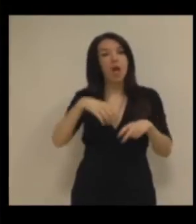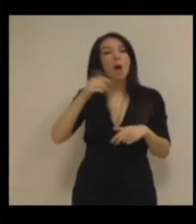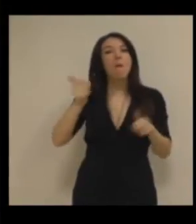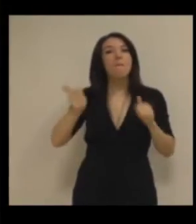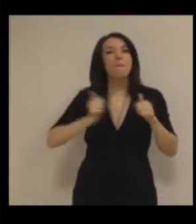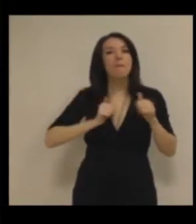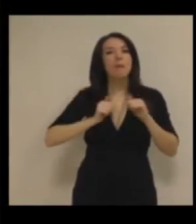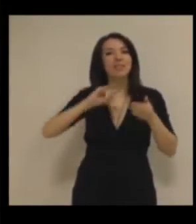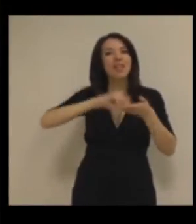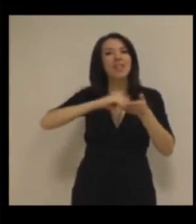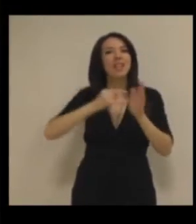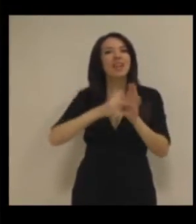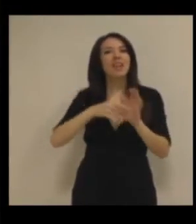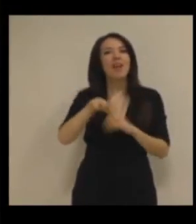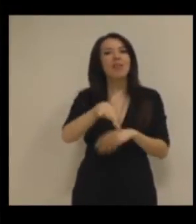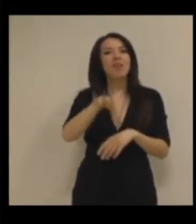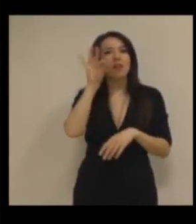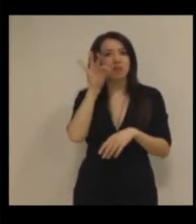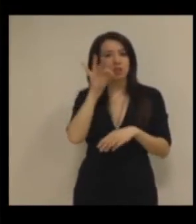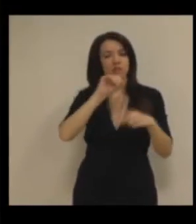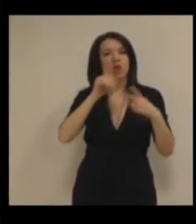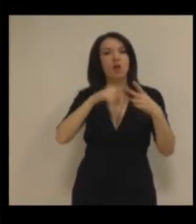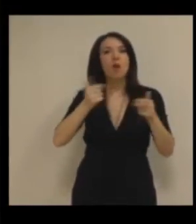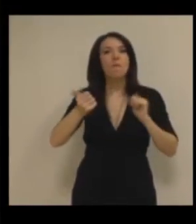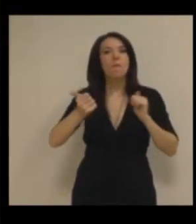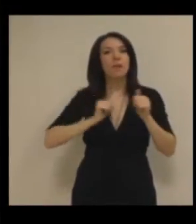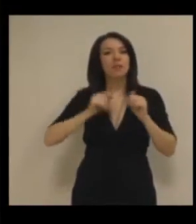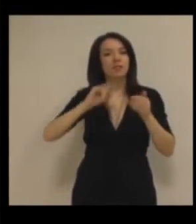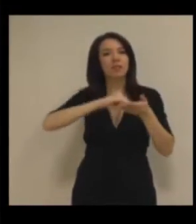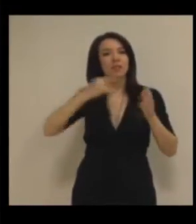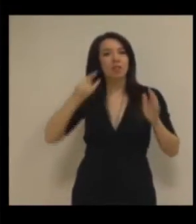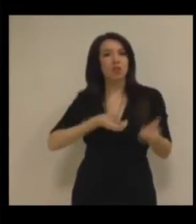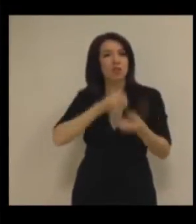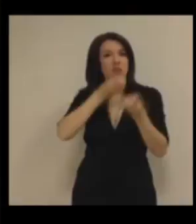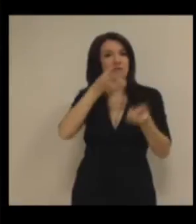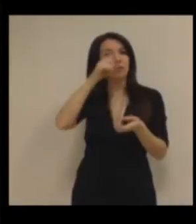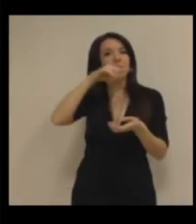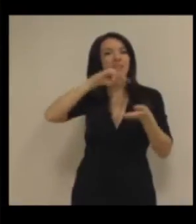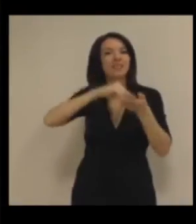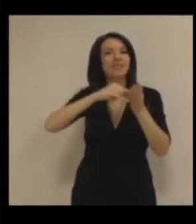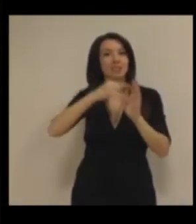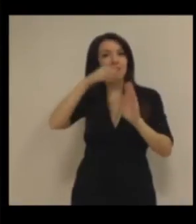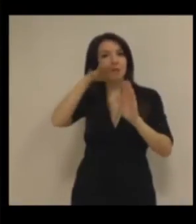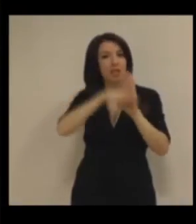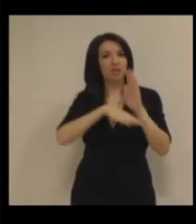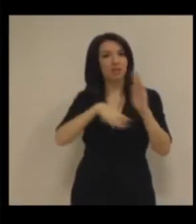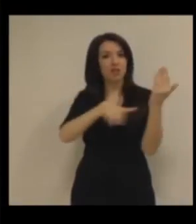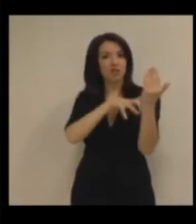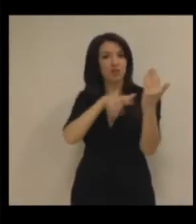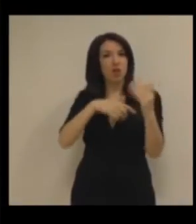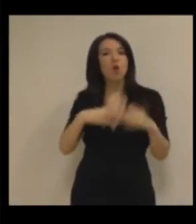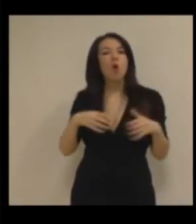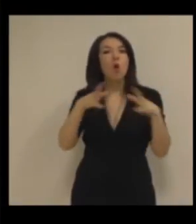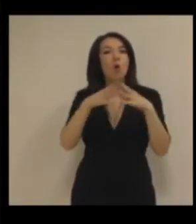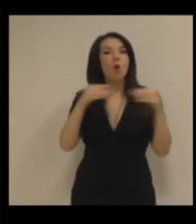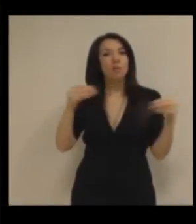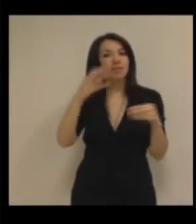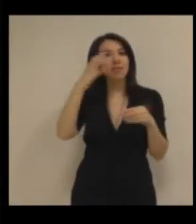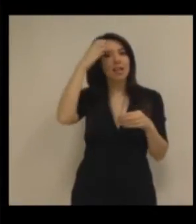Ingeniería de la Decisión, máster en Tecnología de la Información y Sistemas Informáticos por la Universidad Rey Juan